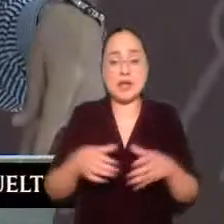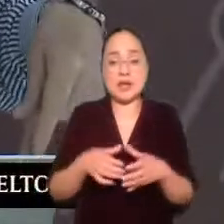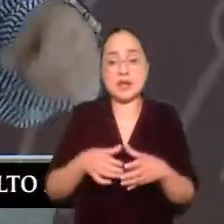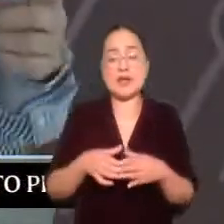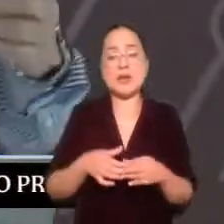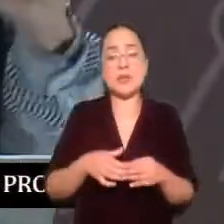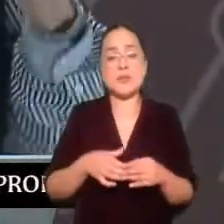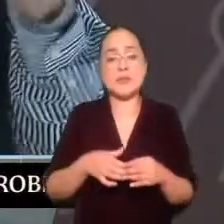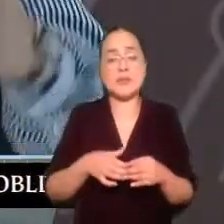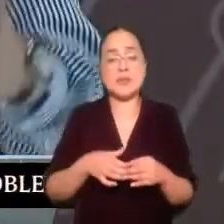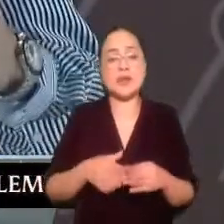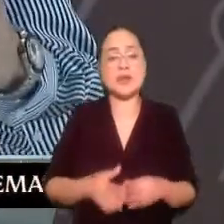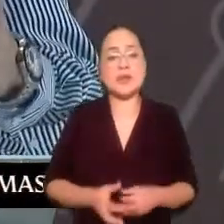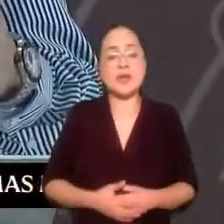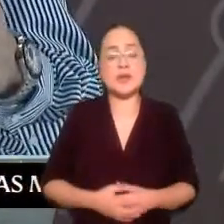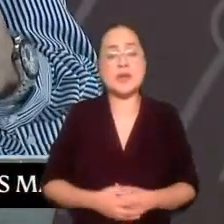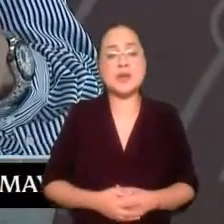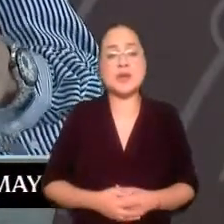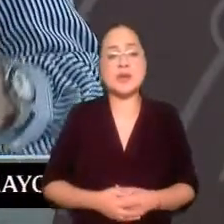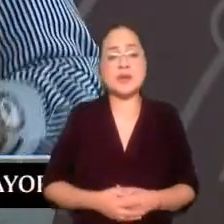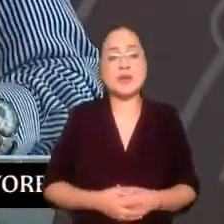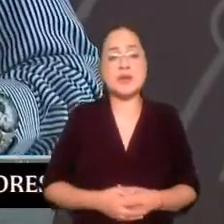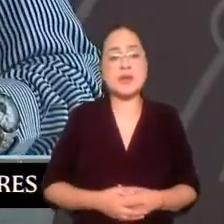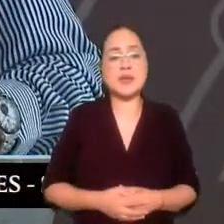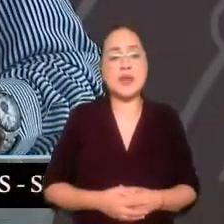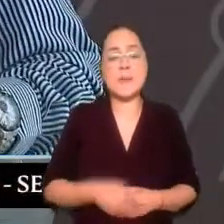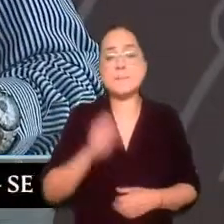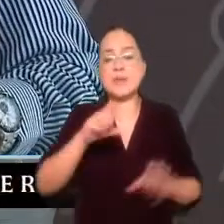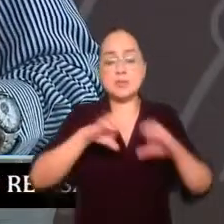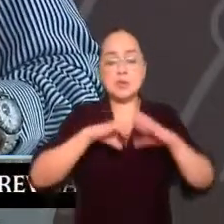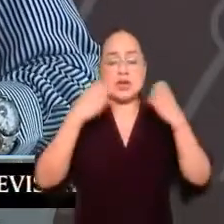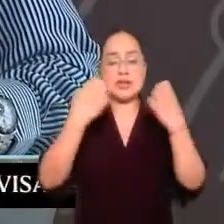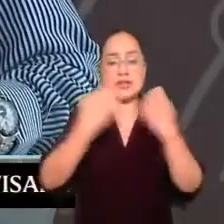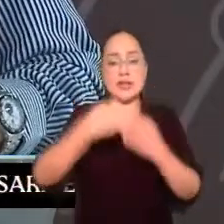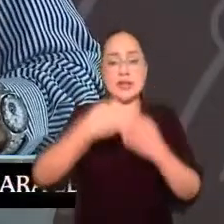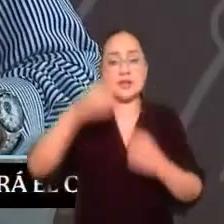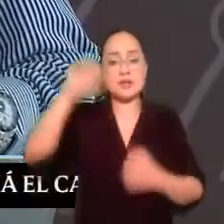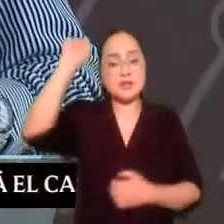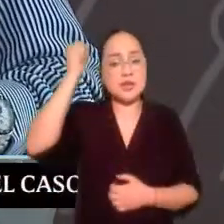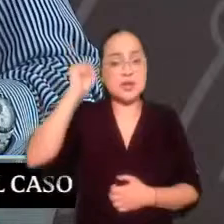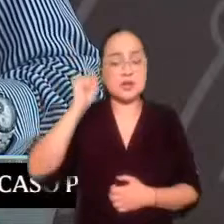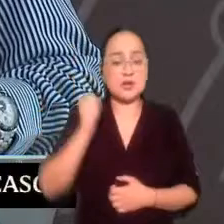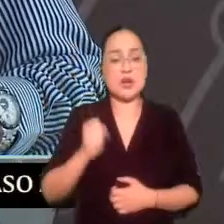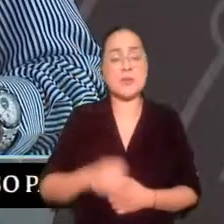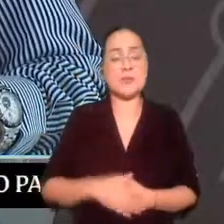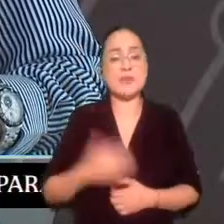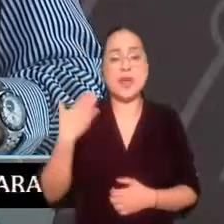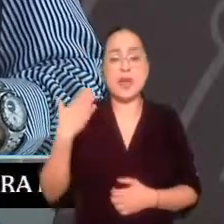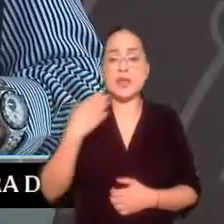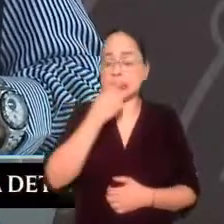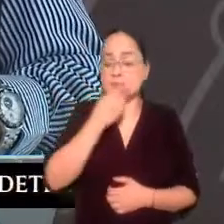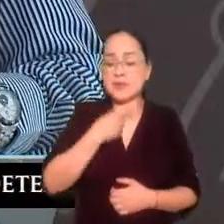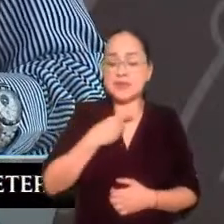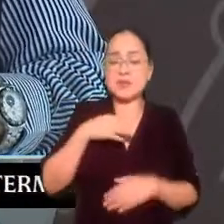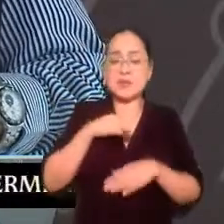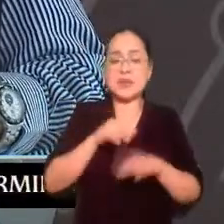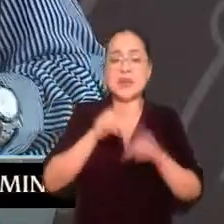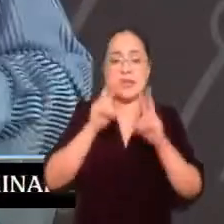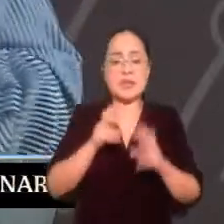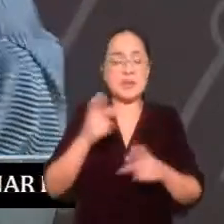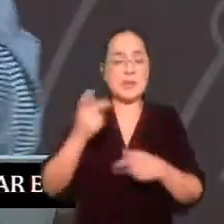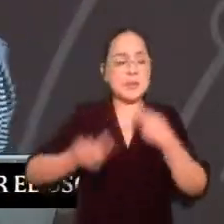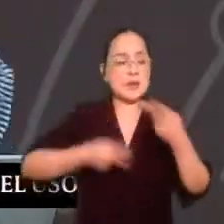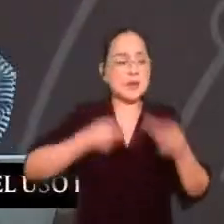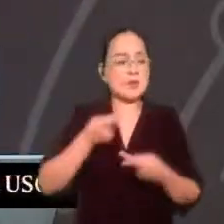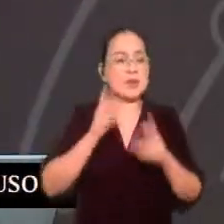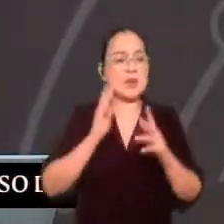¿Eh? Estadio de Sinaloa, cuando me preguntaron aquí sobre el tema, me fui a averiguar y